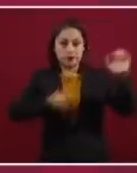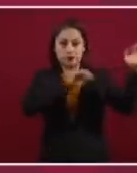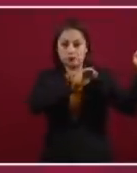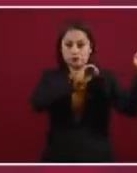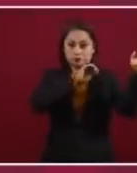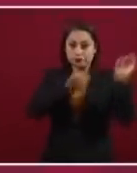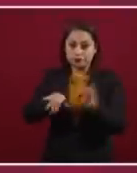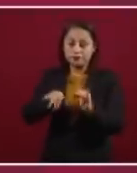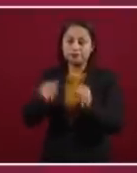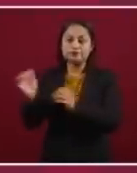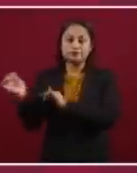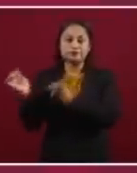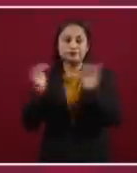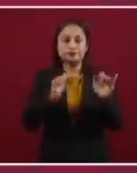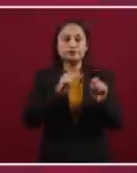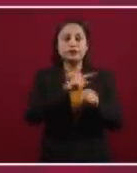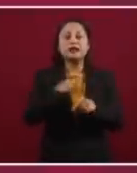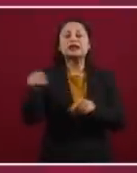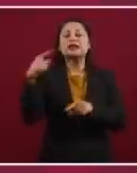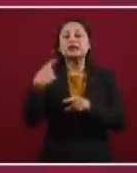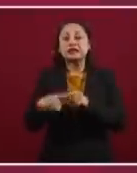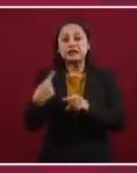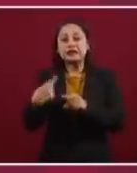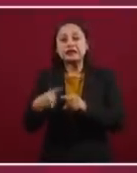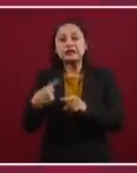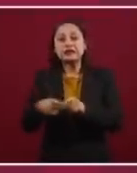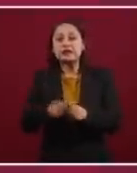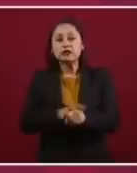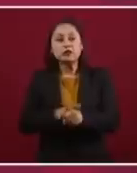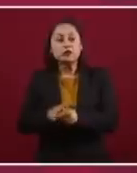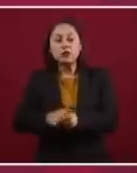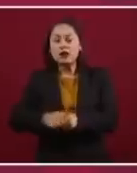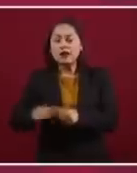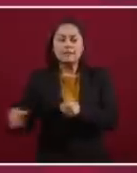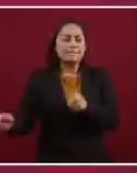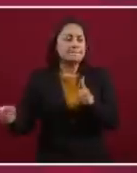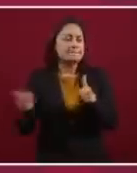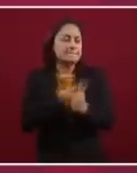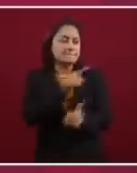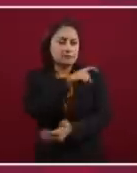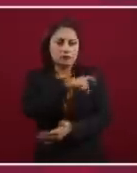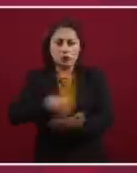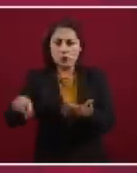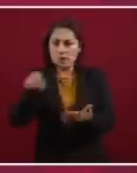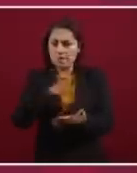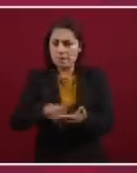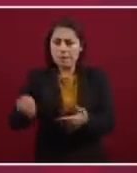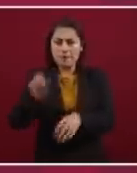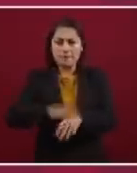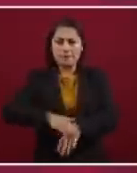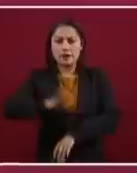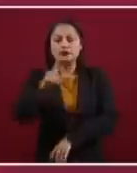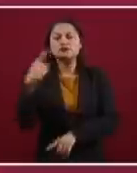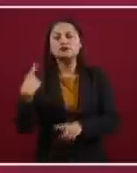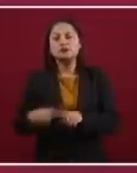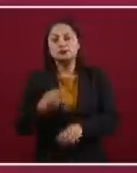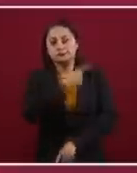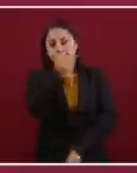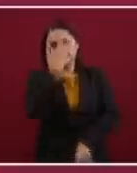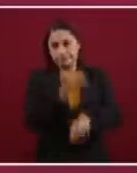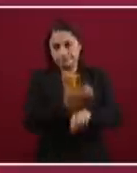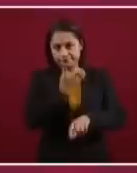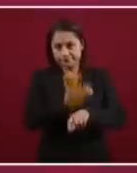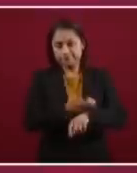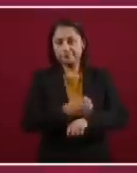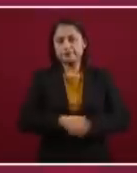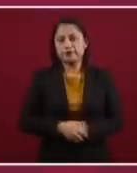desde hace muchos años y lo sigue siendo el principal consumidor como país consumidor son los eeuu de américa